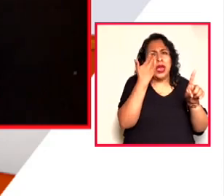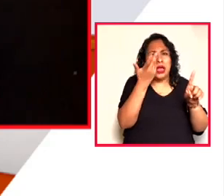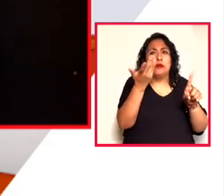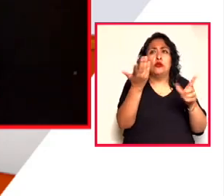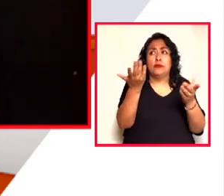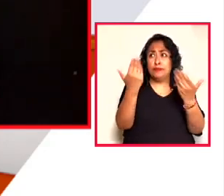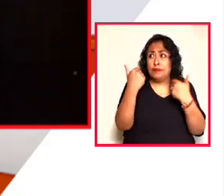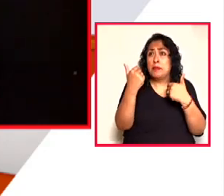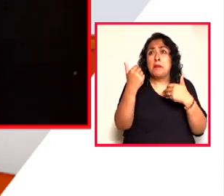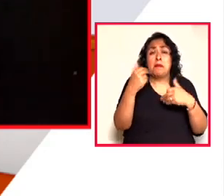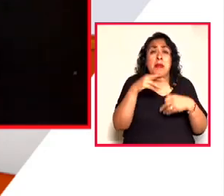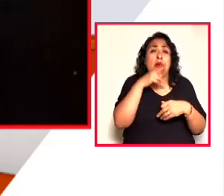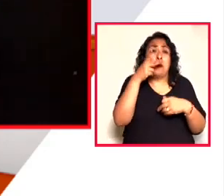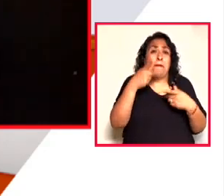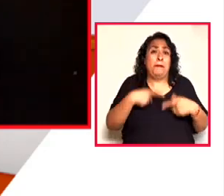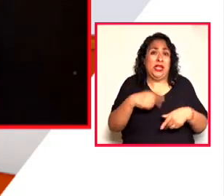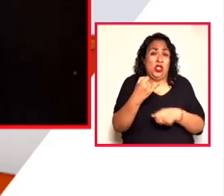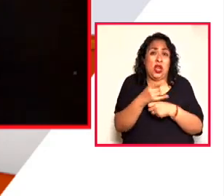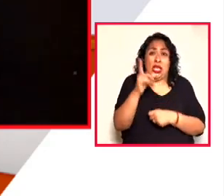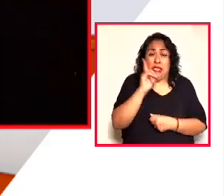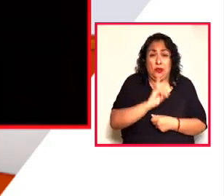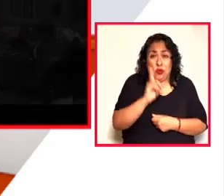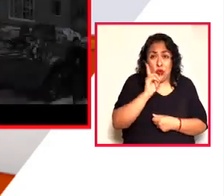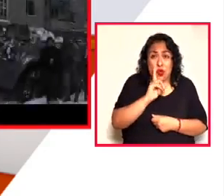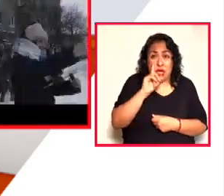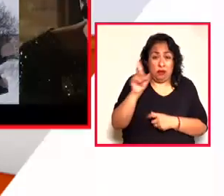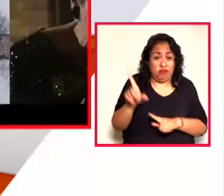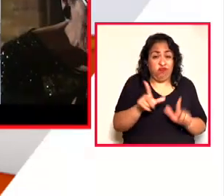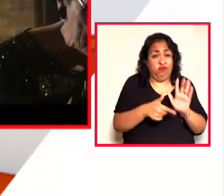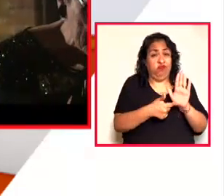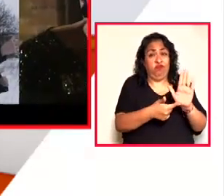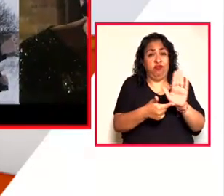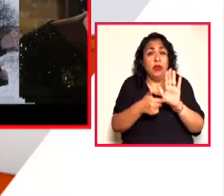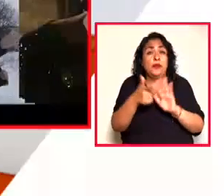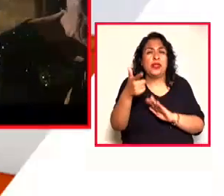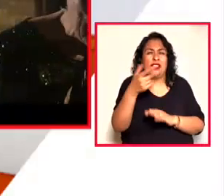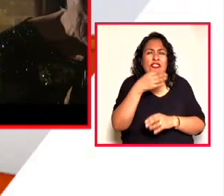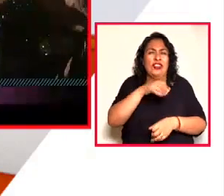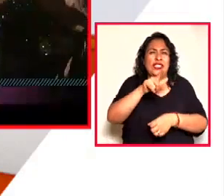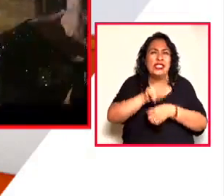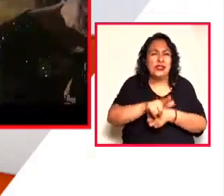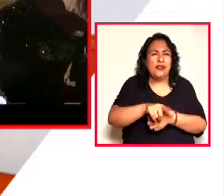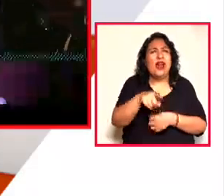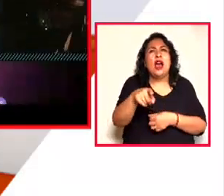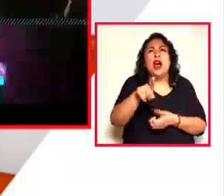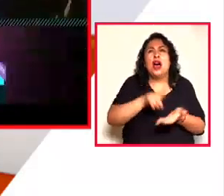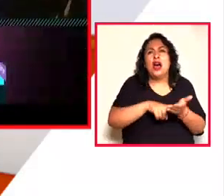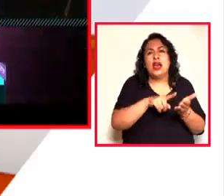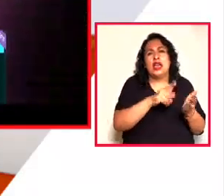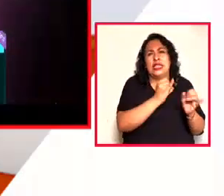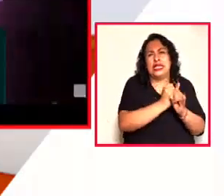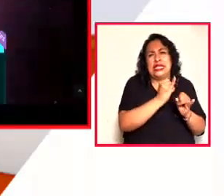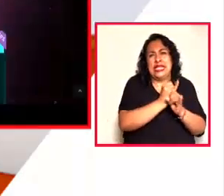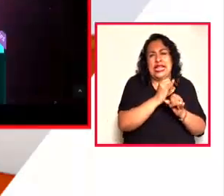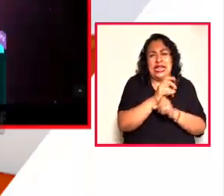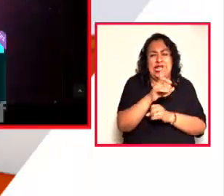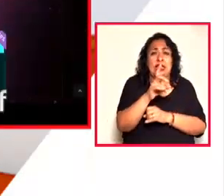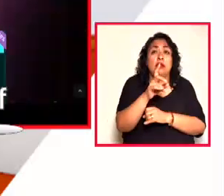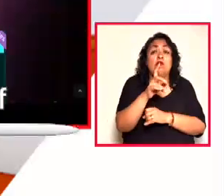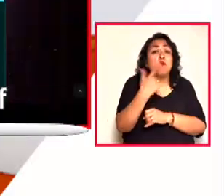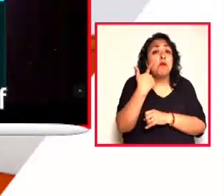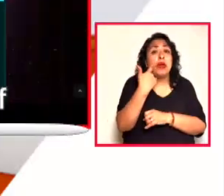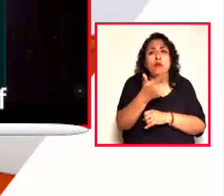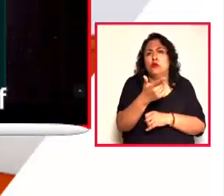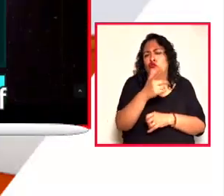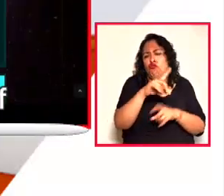mejores personajes femeninos a cuadro. Es un festival que se desenvuelve en una plataforma digital que se encuentra disponible en toda